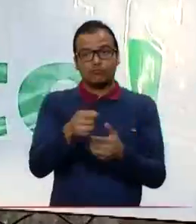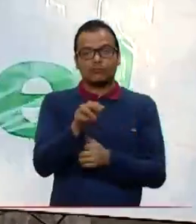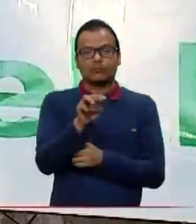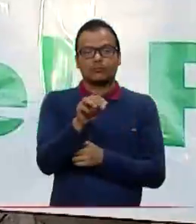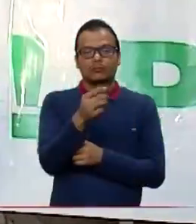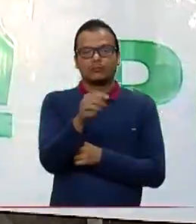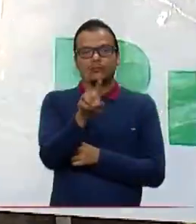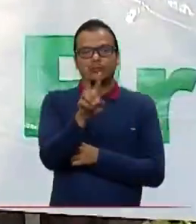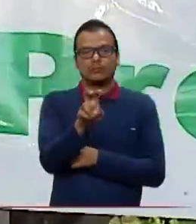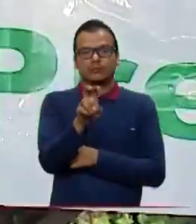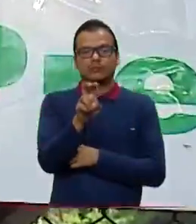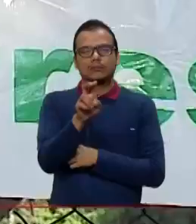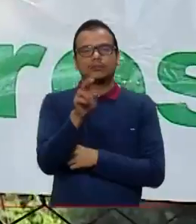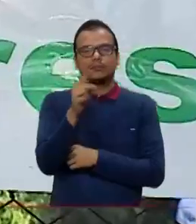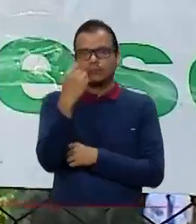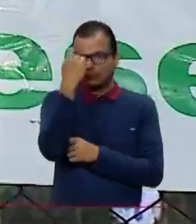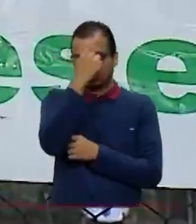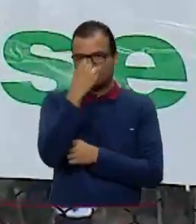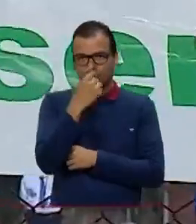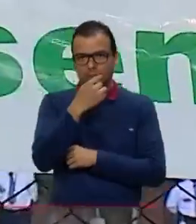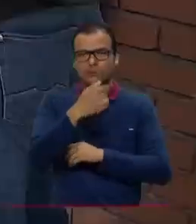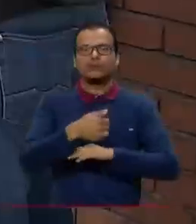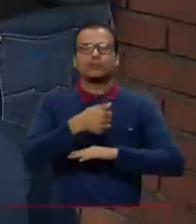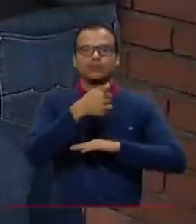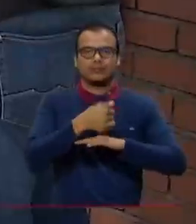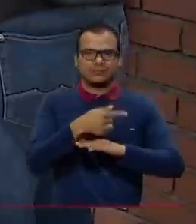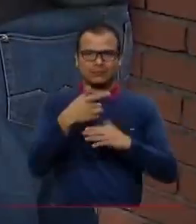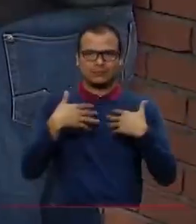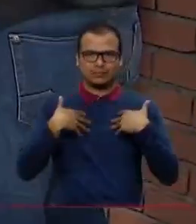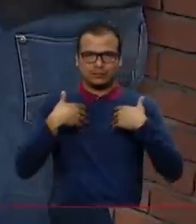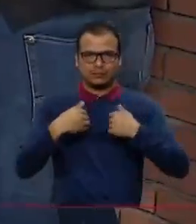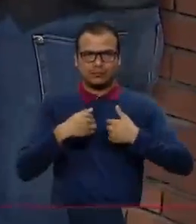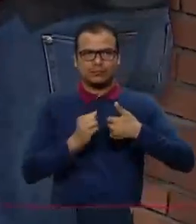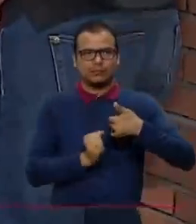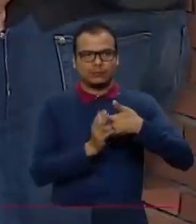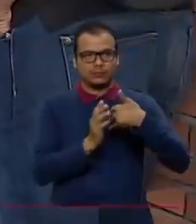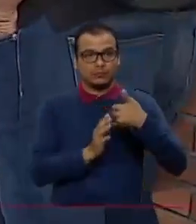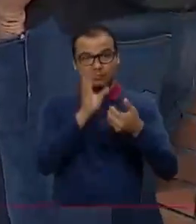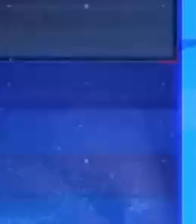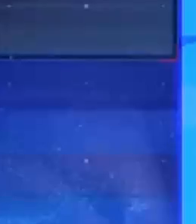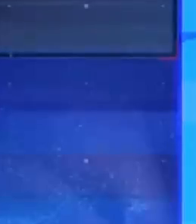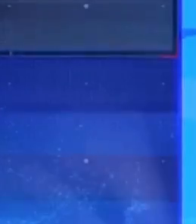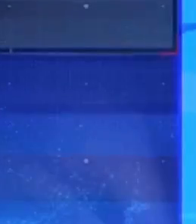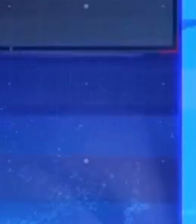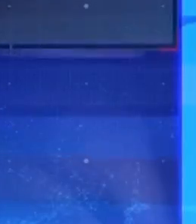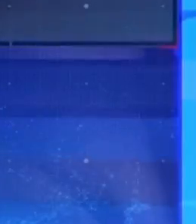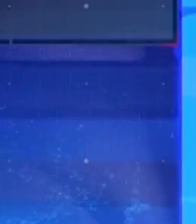septiembre la directora regional se reúna con las madres comunitarias y lleguen a un nuevo acuerdo.